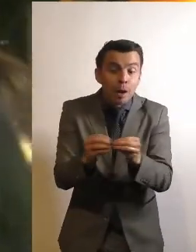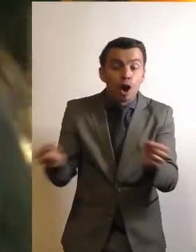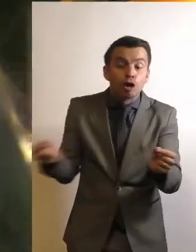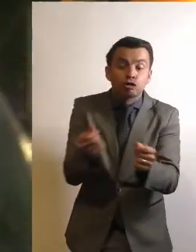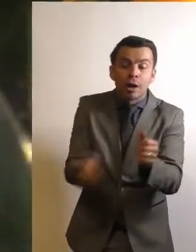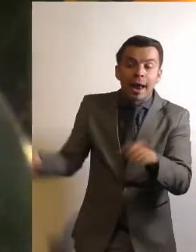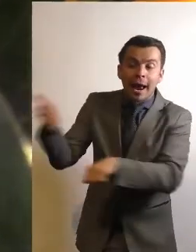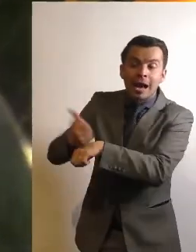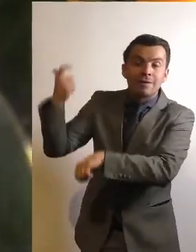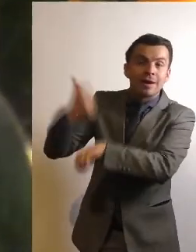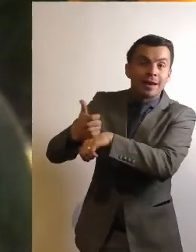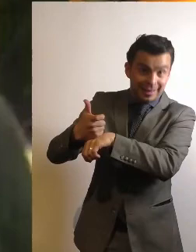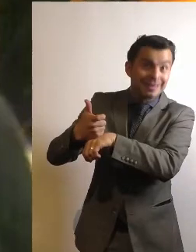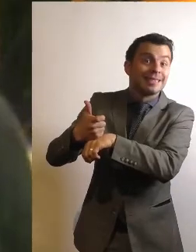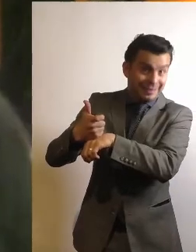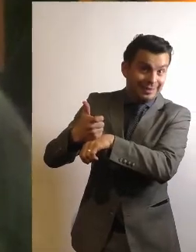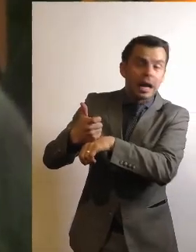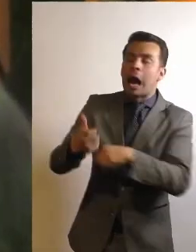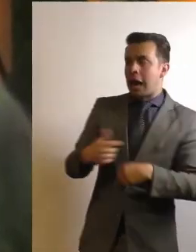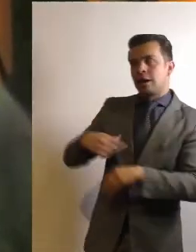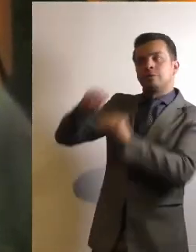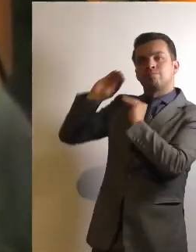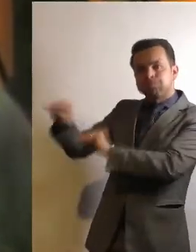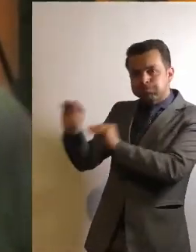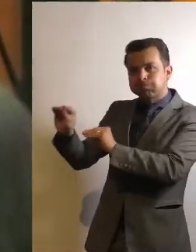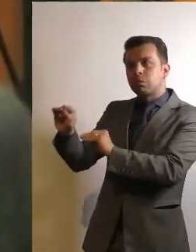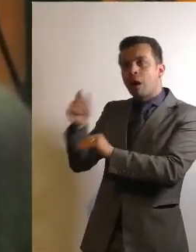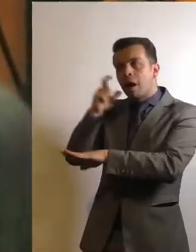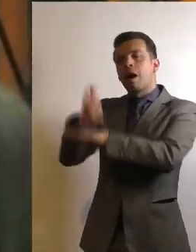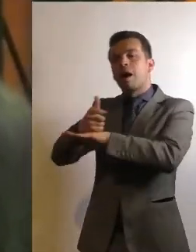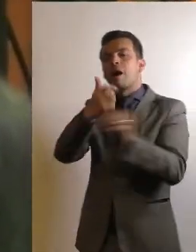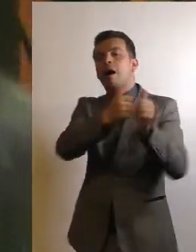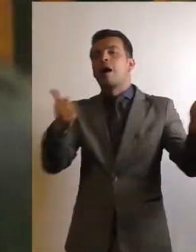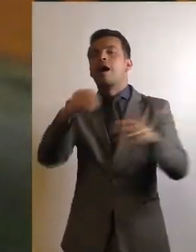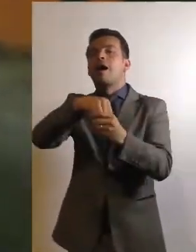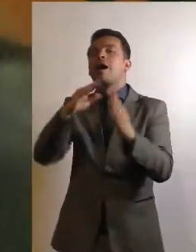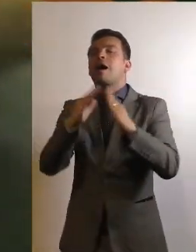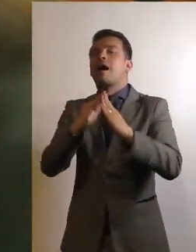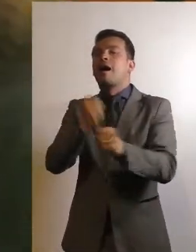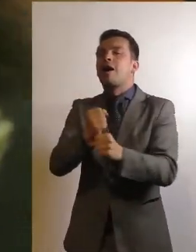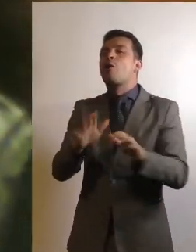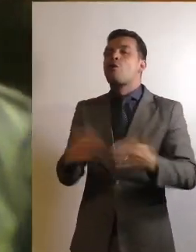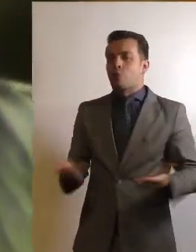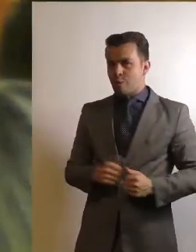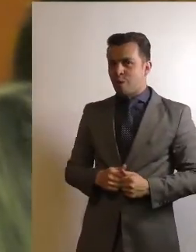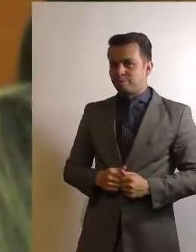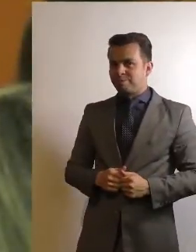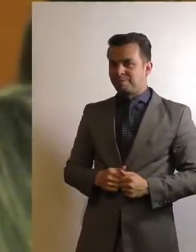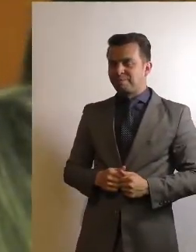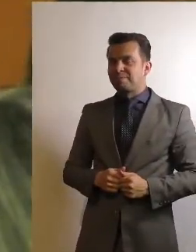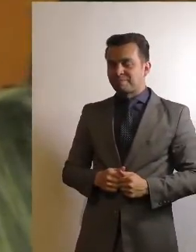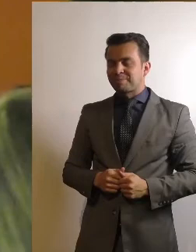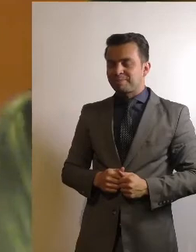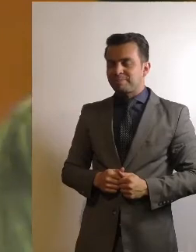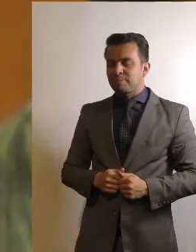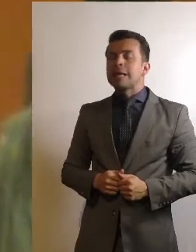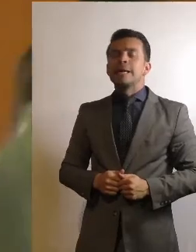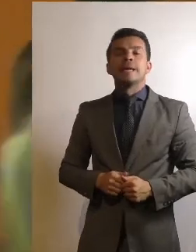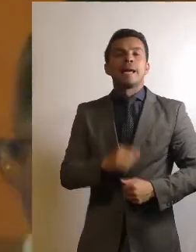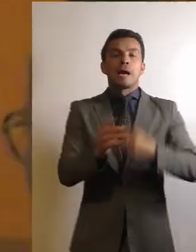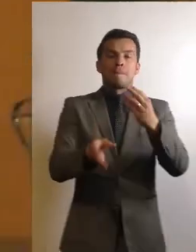acompañará en este proceso, también lo vamos a capacitar. Cerrando de esta manera, naturalmente con un